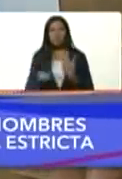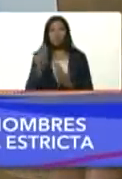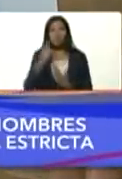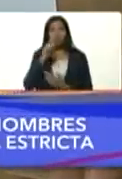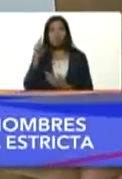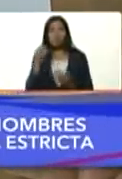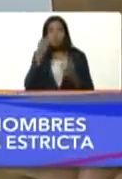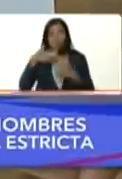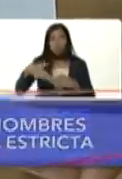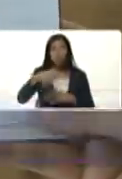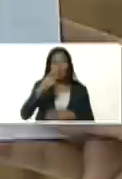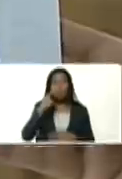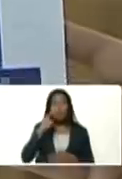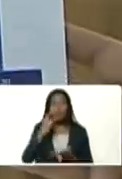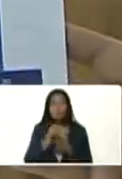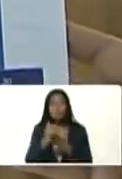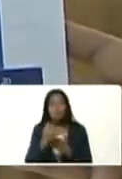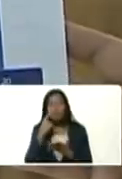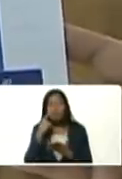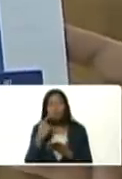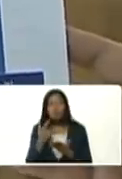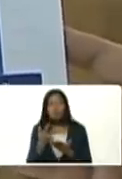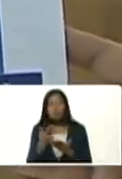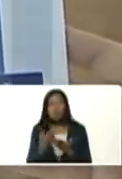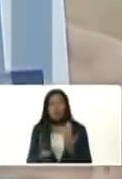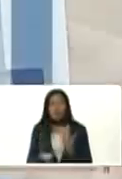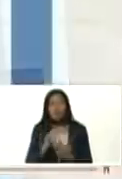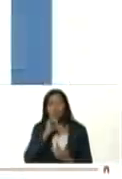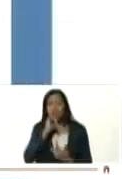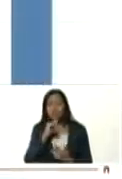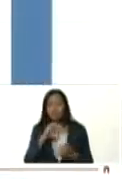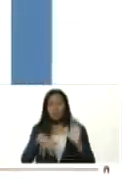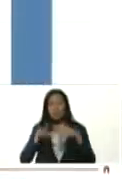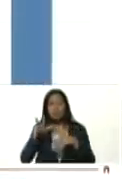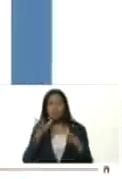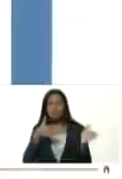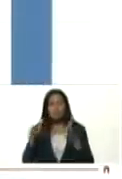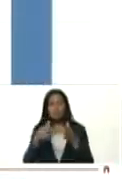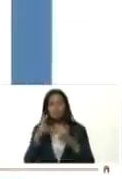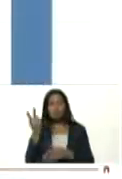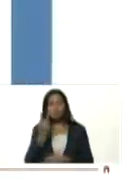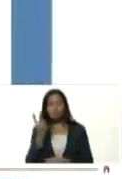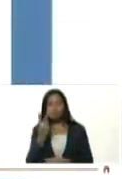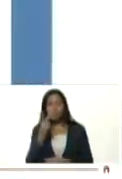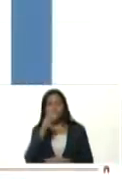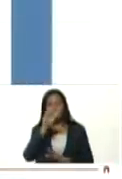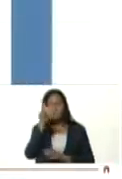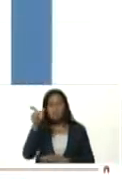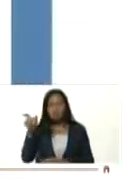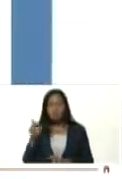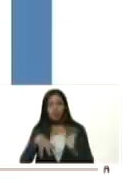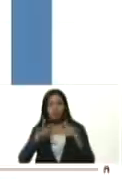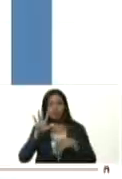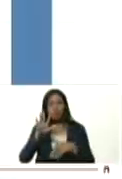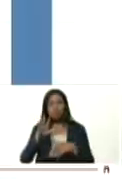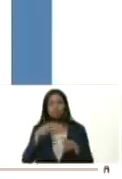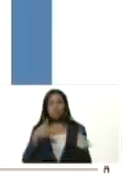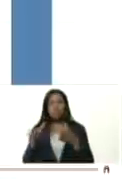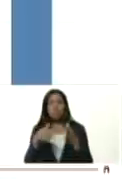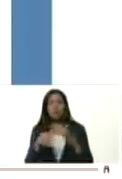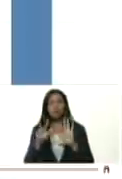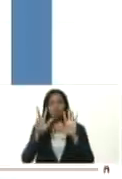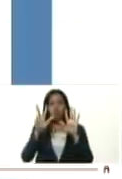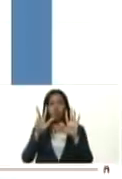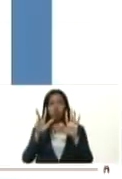la población esté muy bien informada. El 13 de marzo, 2 casos. El 14 de marzo,